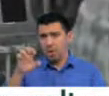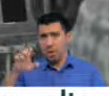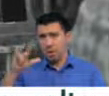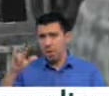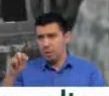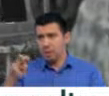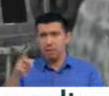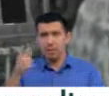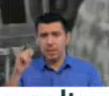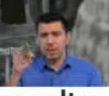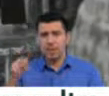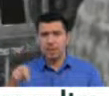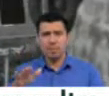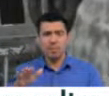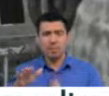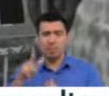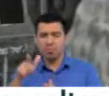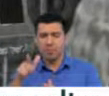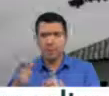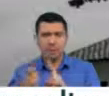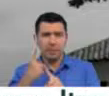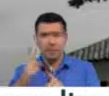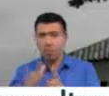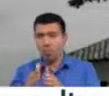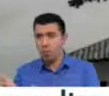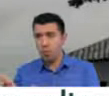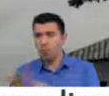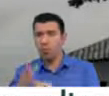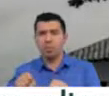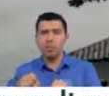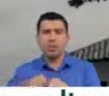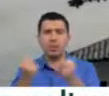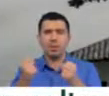la primer destrucción de Santa Elena de Lopón. Porque